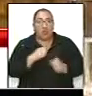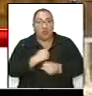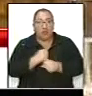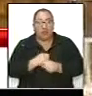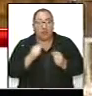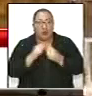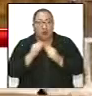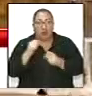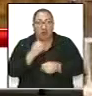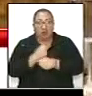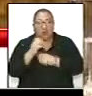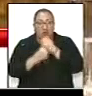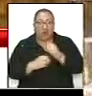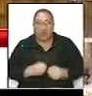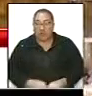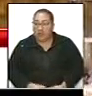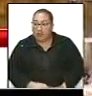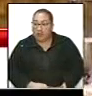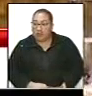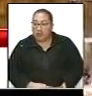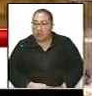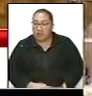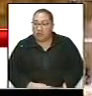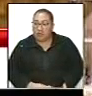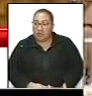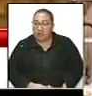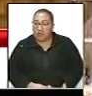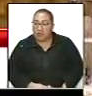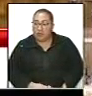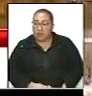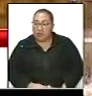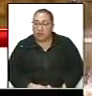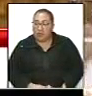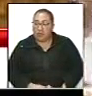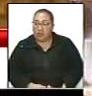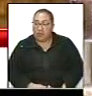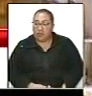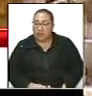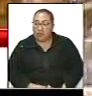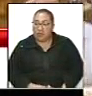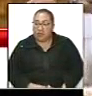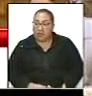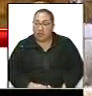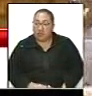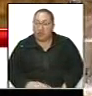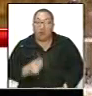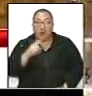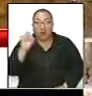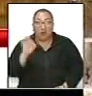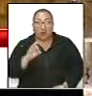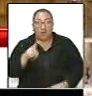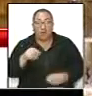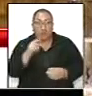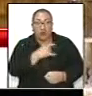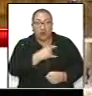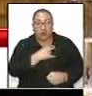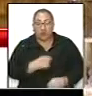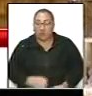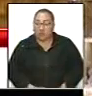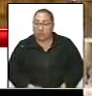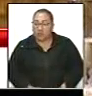poca producción científica. Teníamos solamente un 1% de las universidades en esa